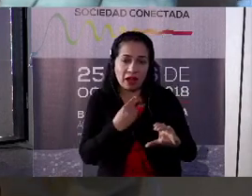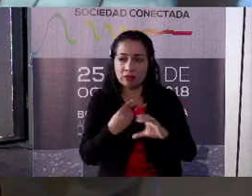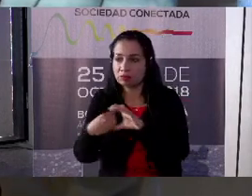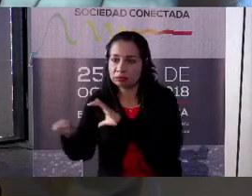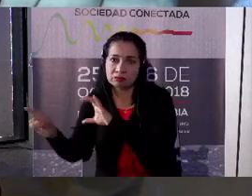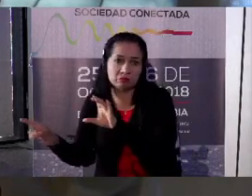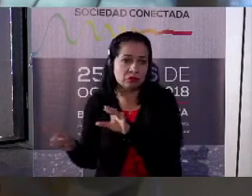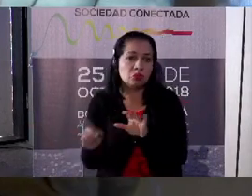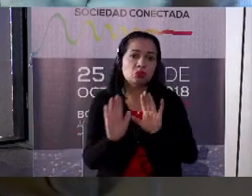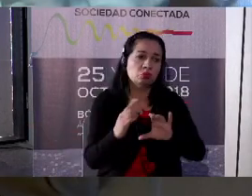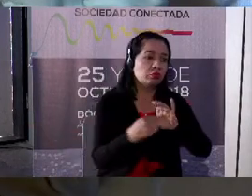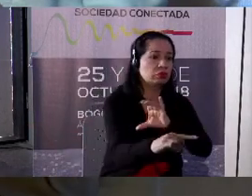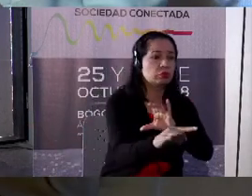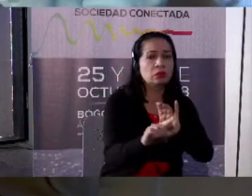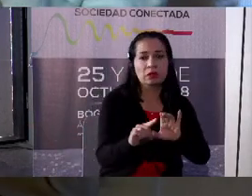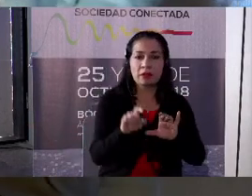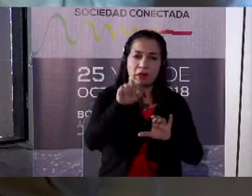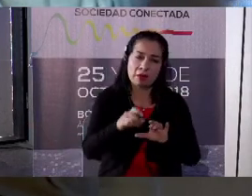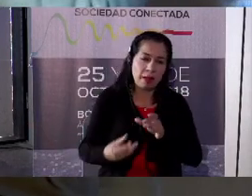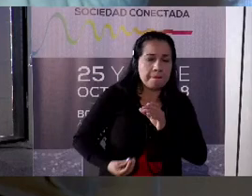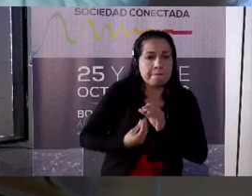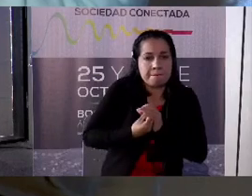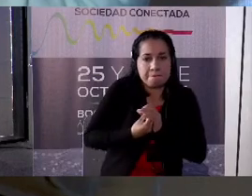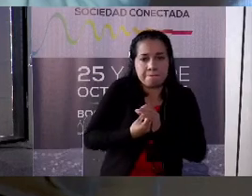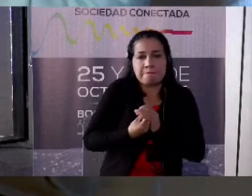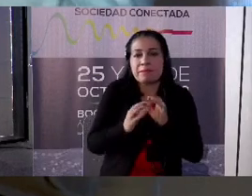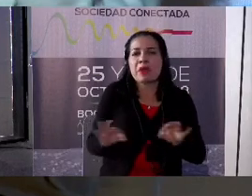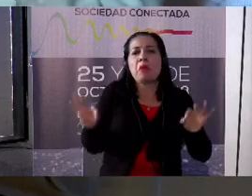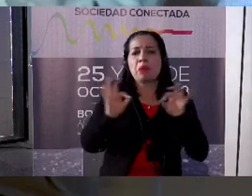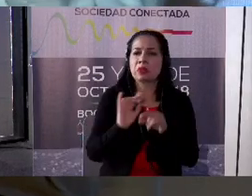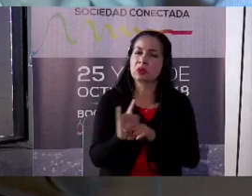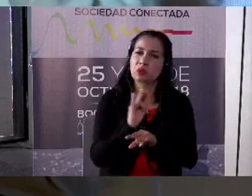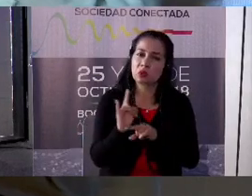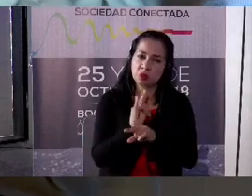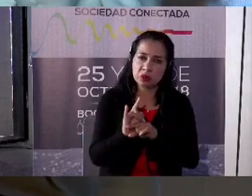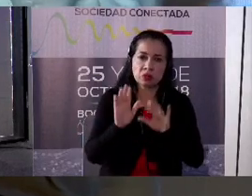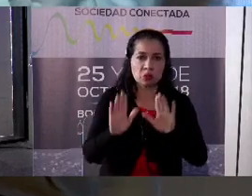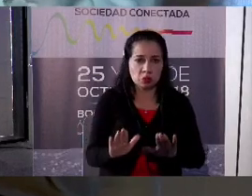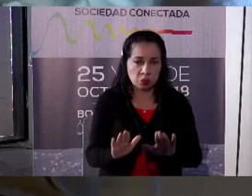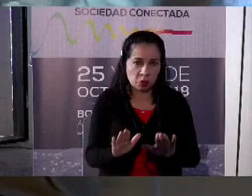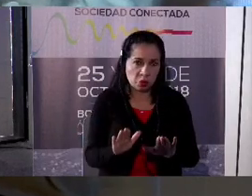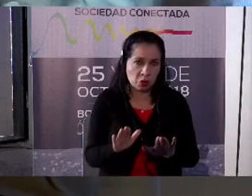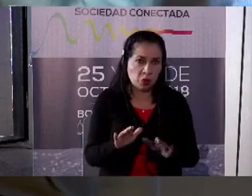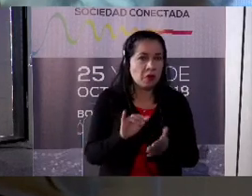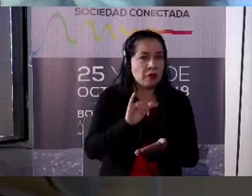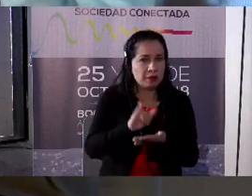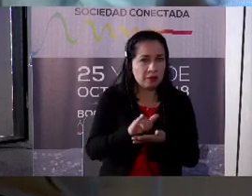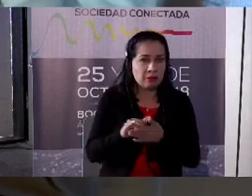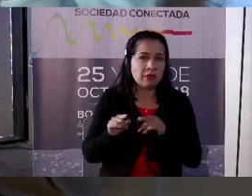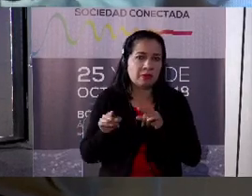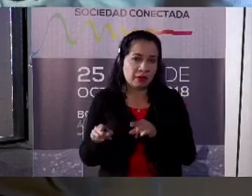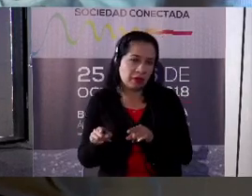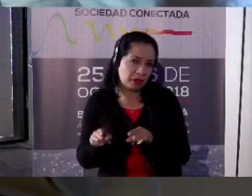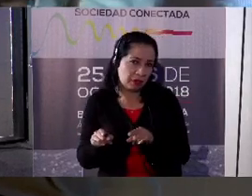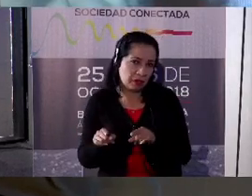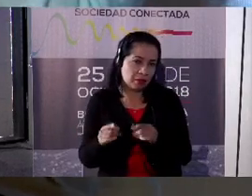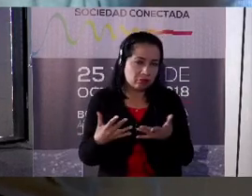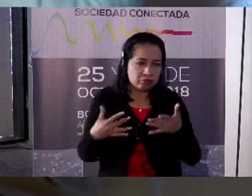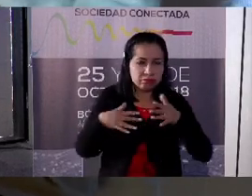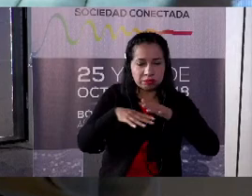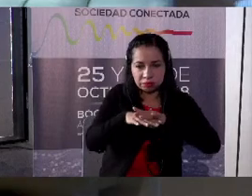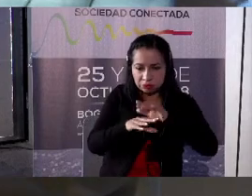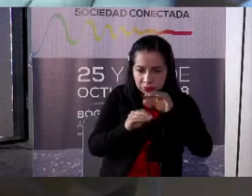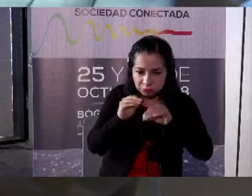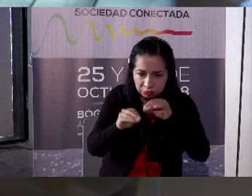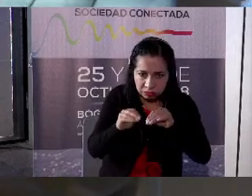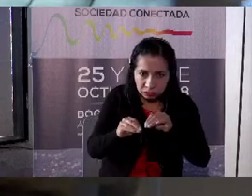sí Entonces pienso que que podemos usar eh No solamente esa pequeña eh trama que puede encriptar